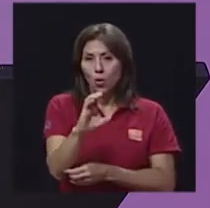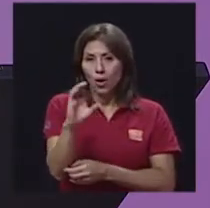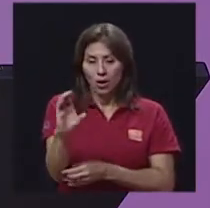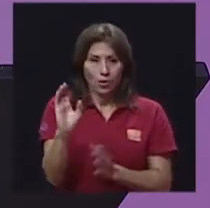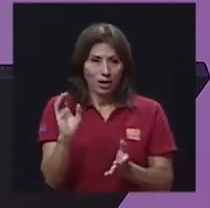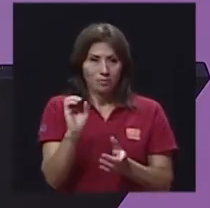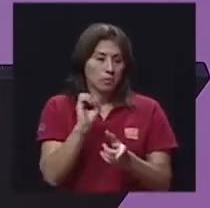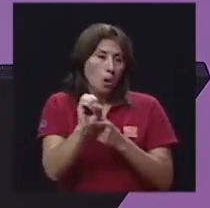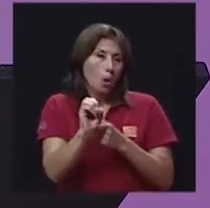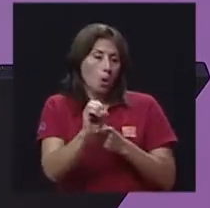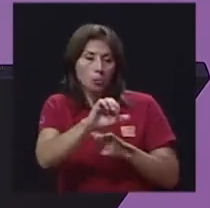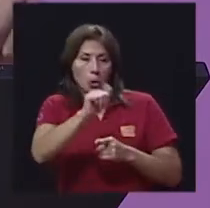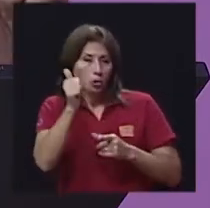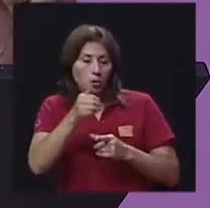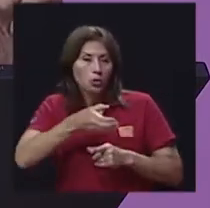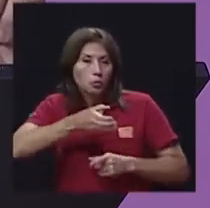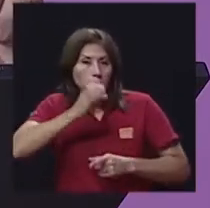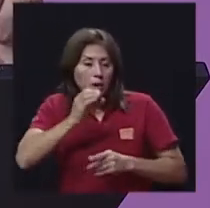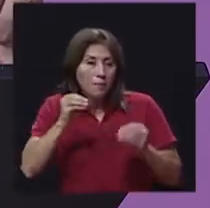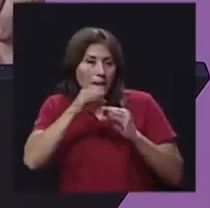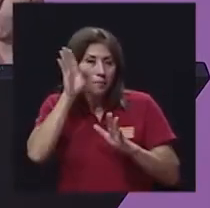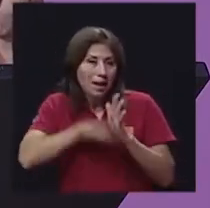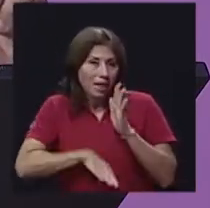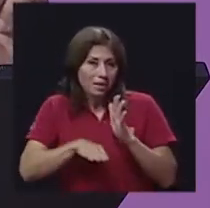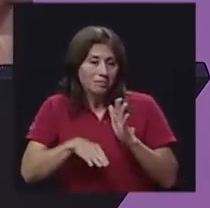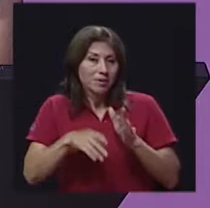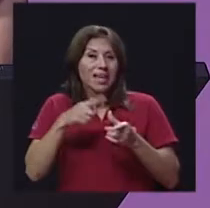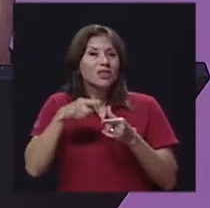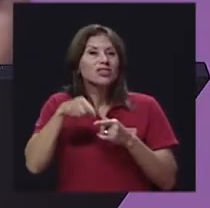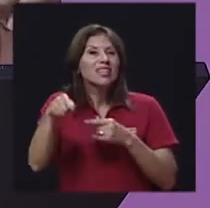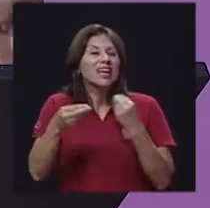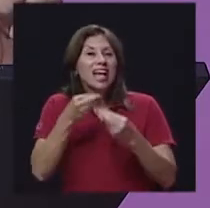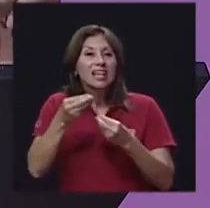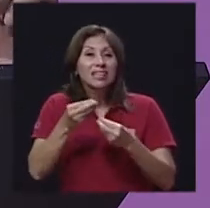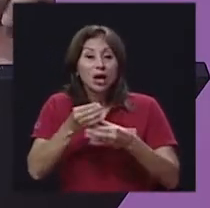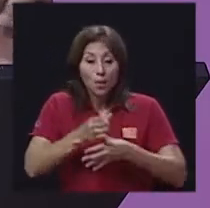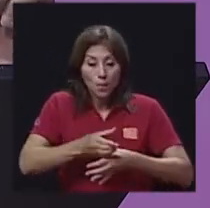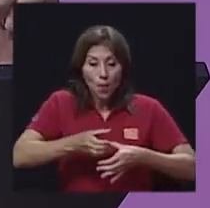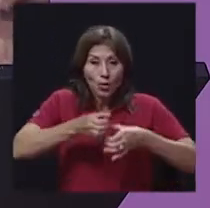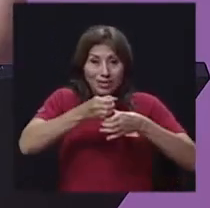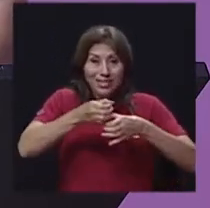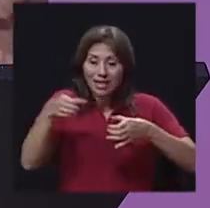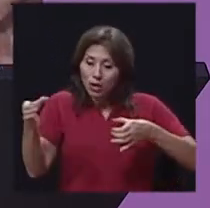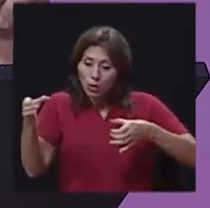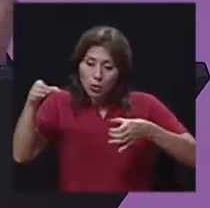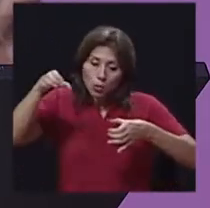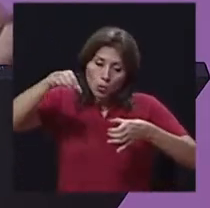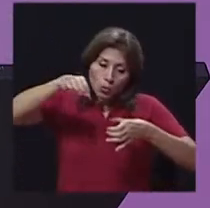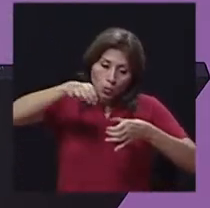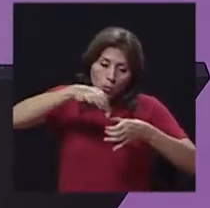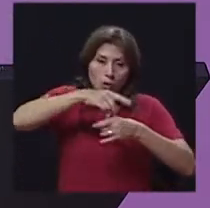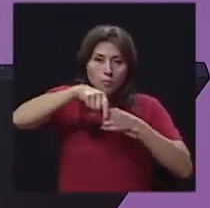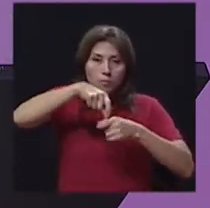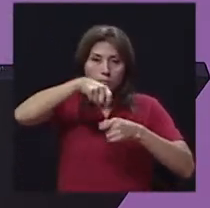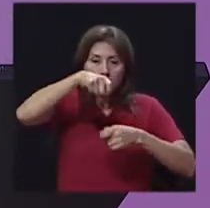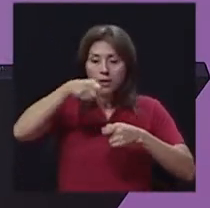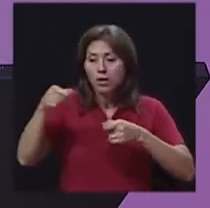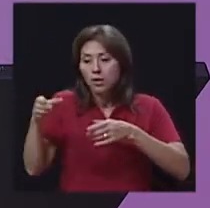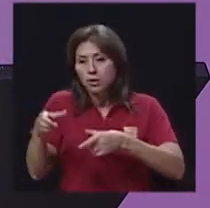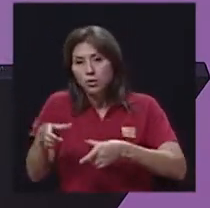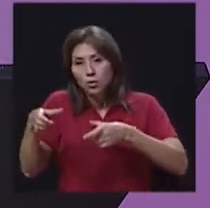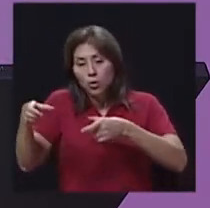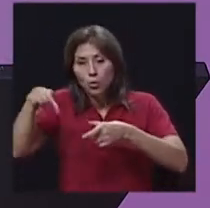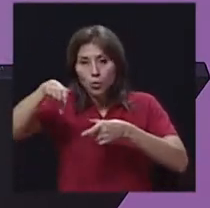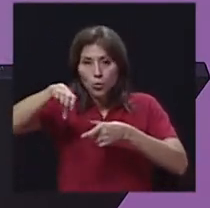marca, y hacía bolsitas de Coca-Cola y las iba y les vendía 100 colones en una escuela para poder contar con algún tipo de ingreso